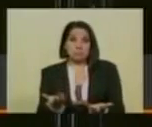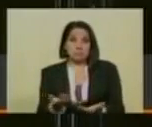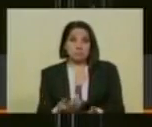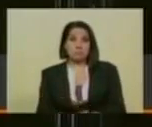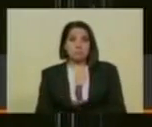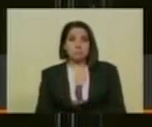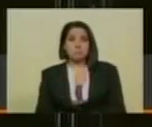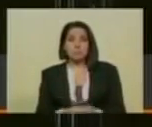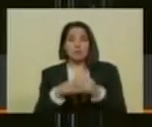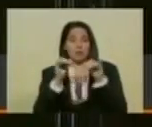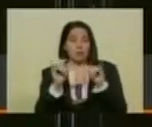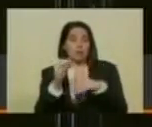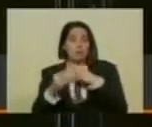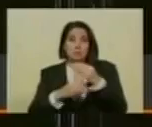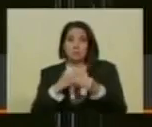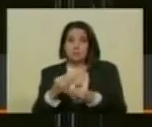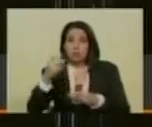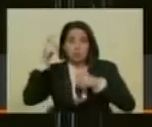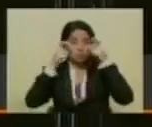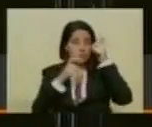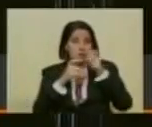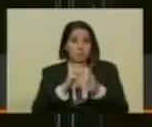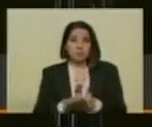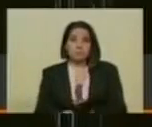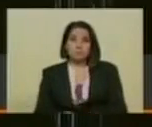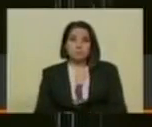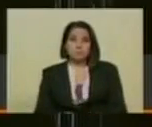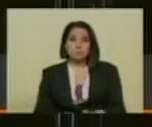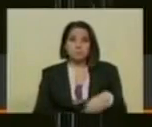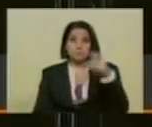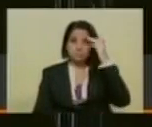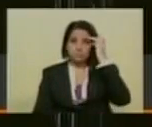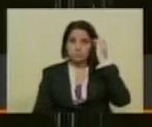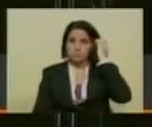Lo mismo hicieron con nuestro amado comandante Hugo Chávez.